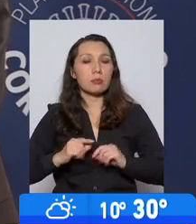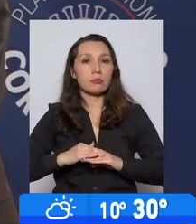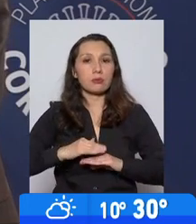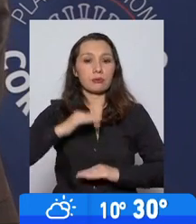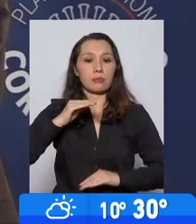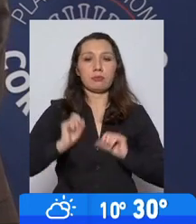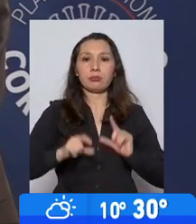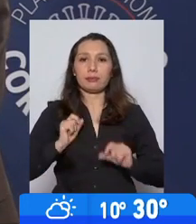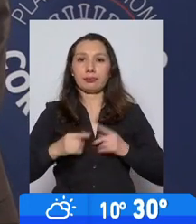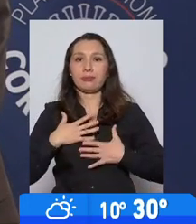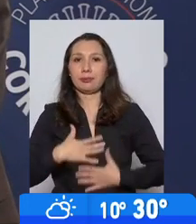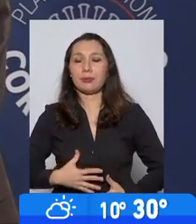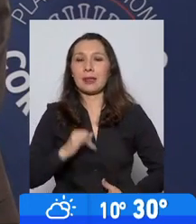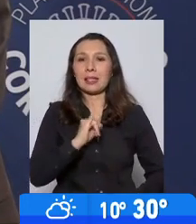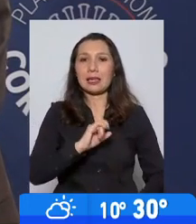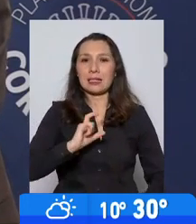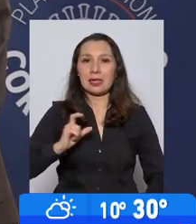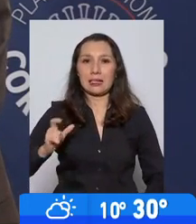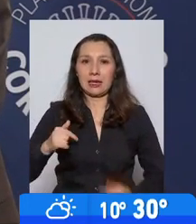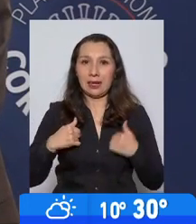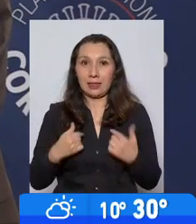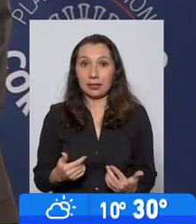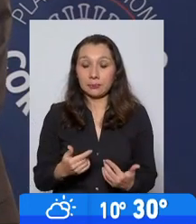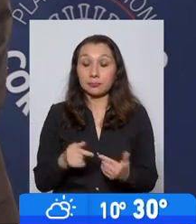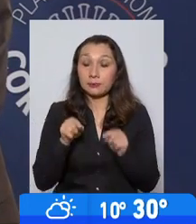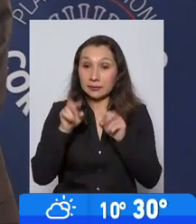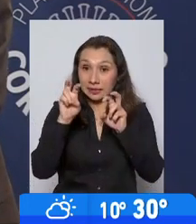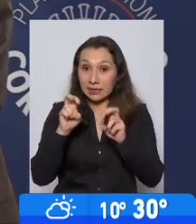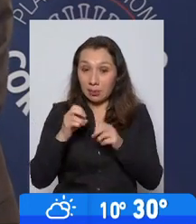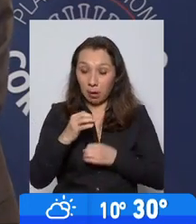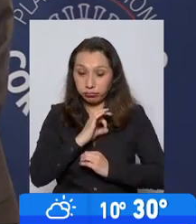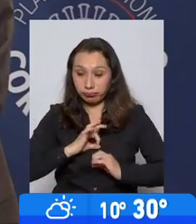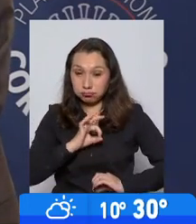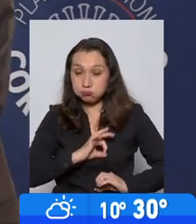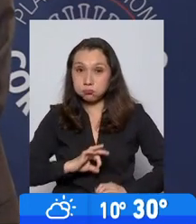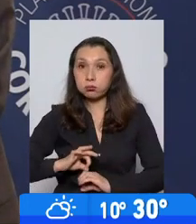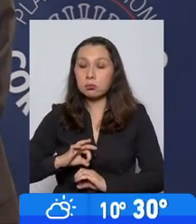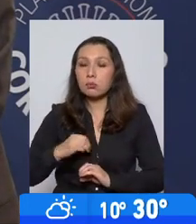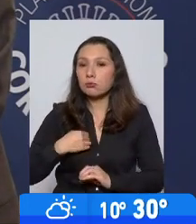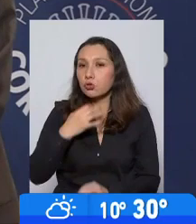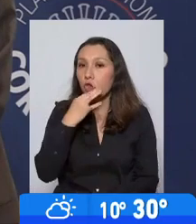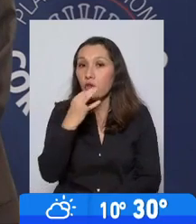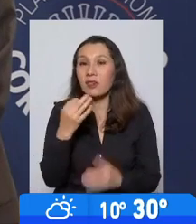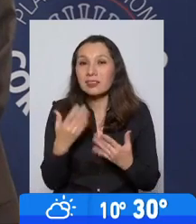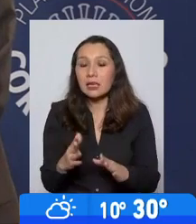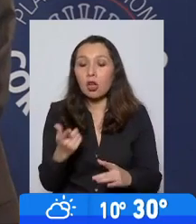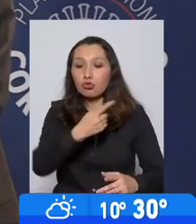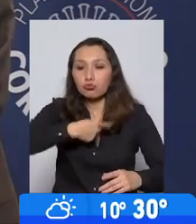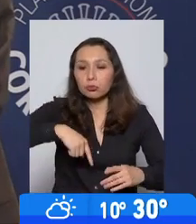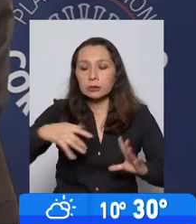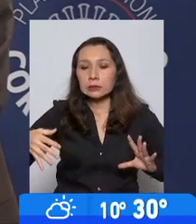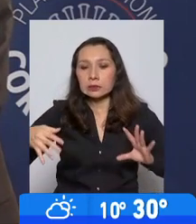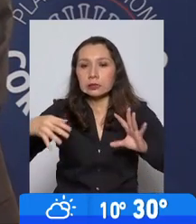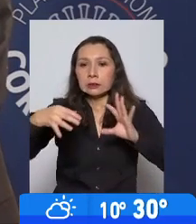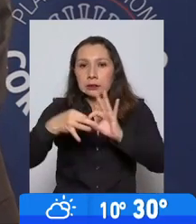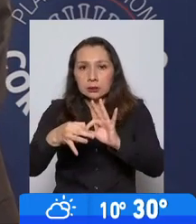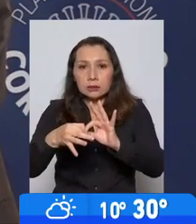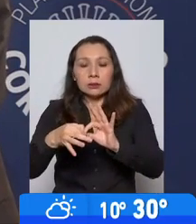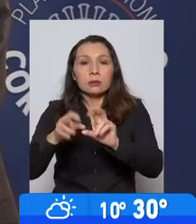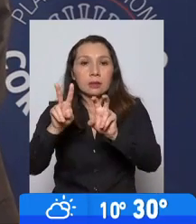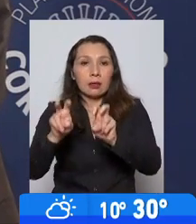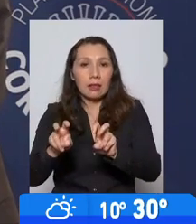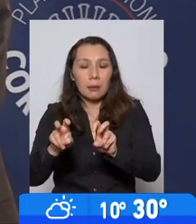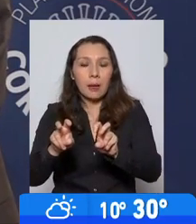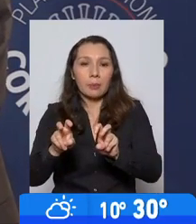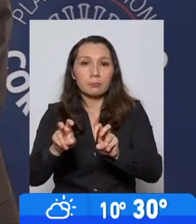de anticuerpos inmunoglobulina G. En ese contexto, como ya he señalado, nosotros vinculamos el eje de